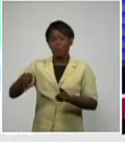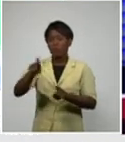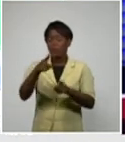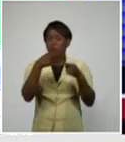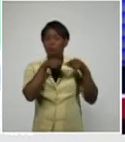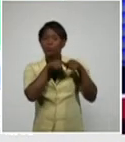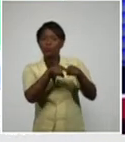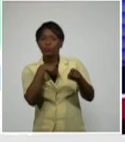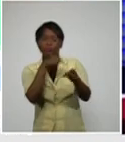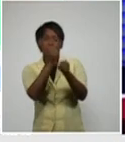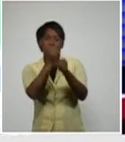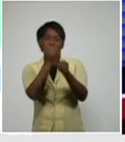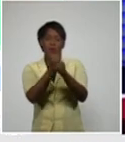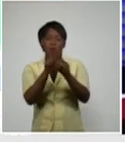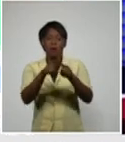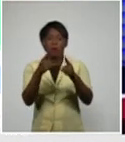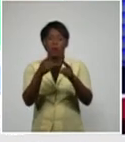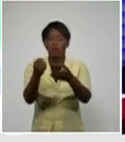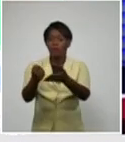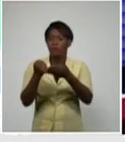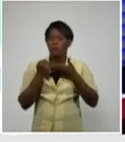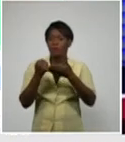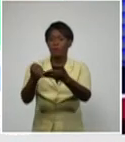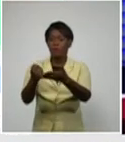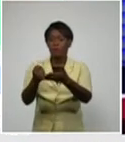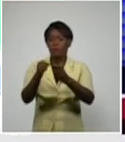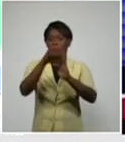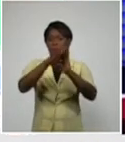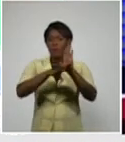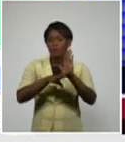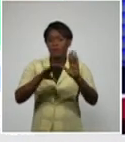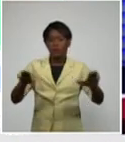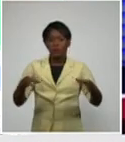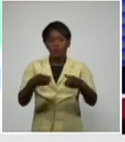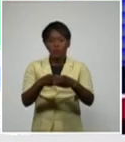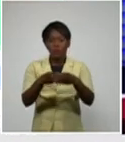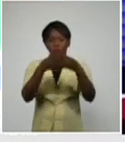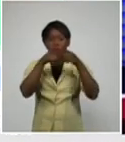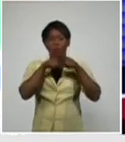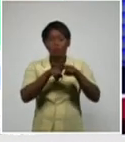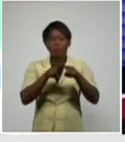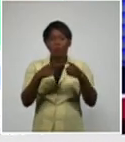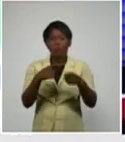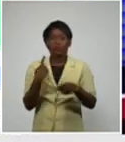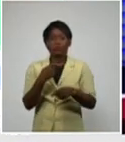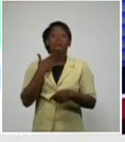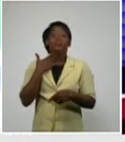realmente se logre el control y volvamos a florecer, vayan nuestros niños a la escuela,